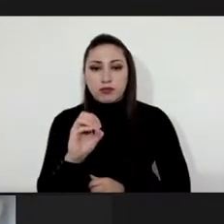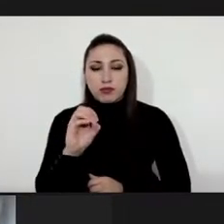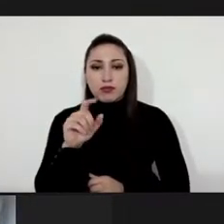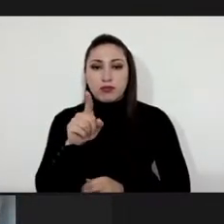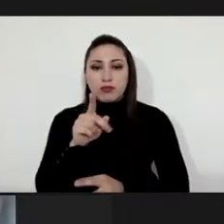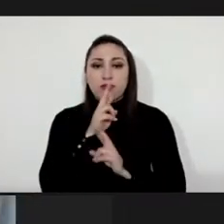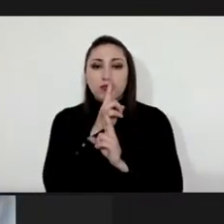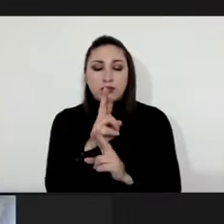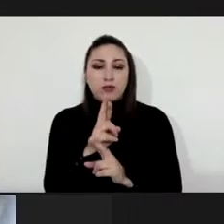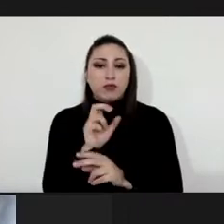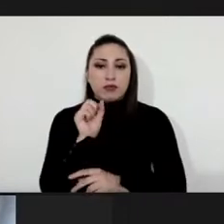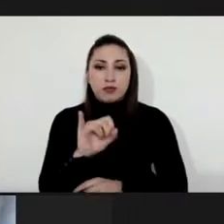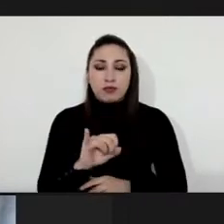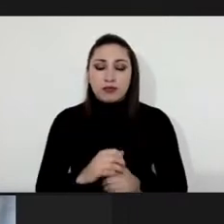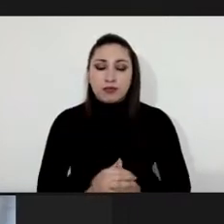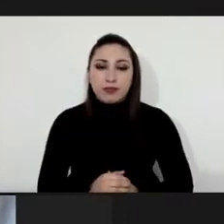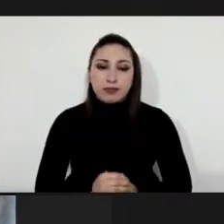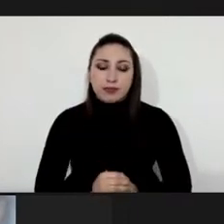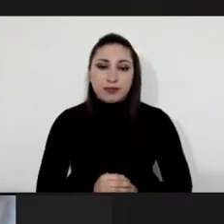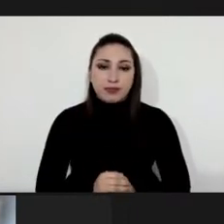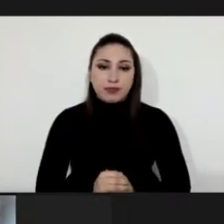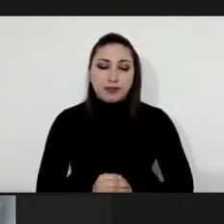Diputada Alessandra Rojo, a favor.